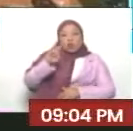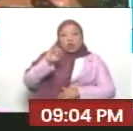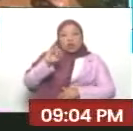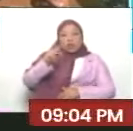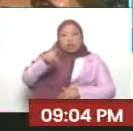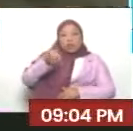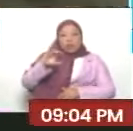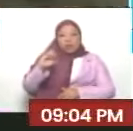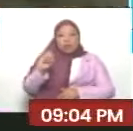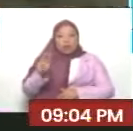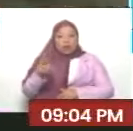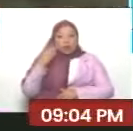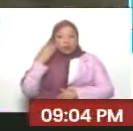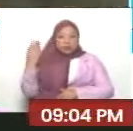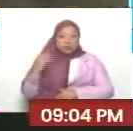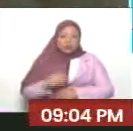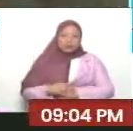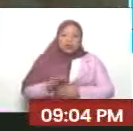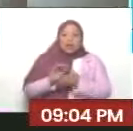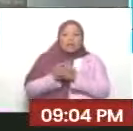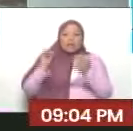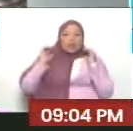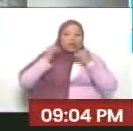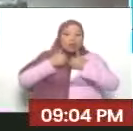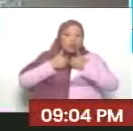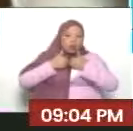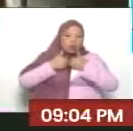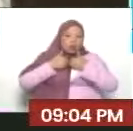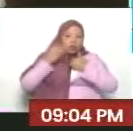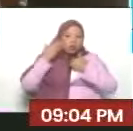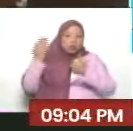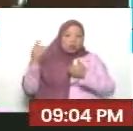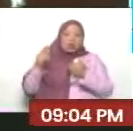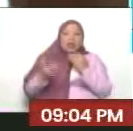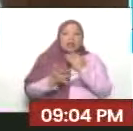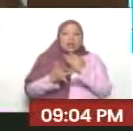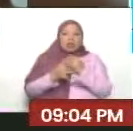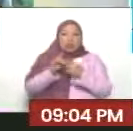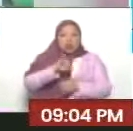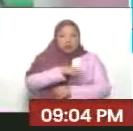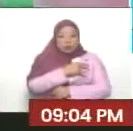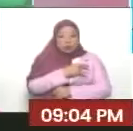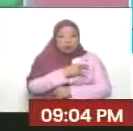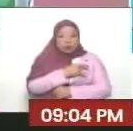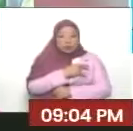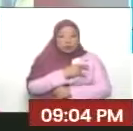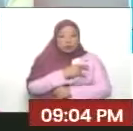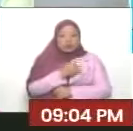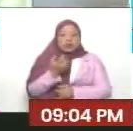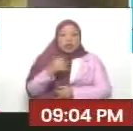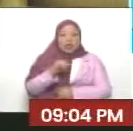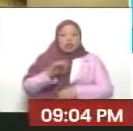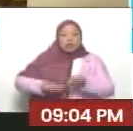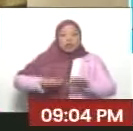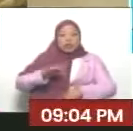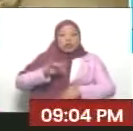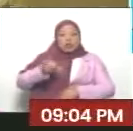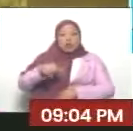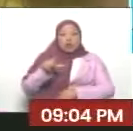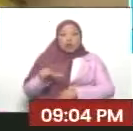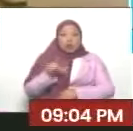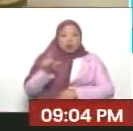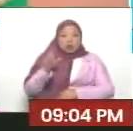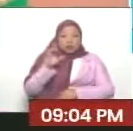Aristóbulo, y el técnico superior universitario de Caucagua, Julio